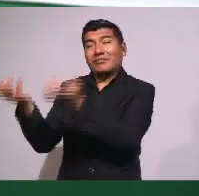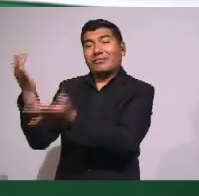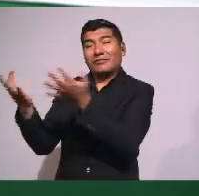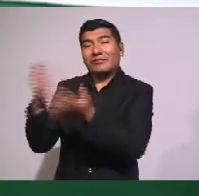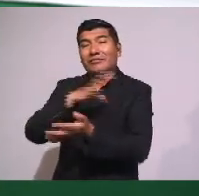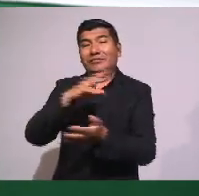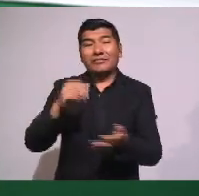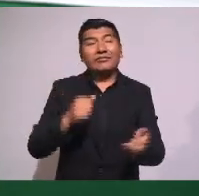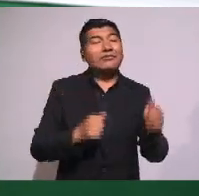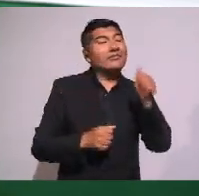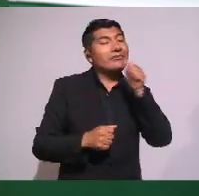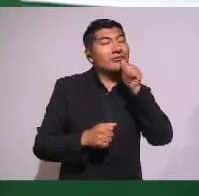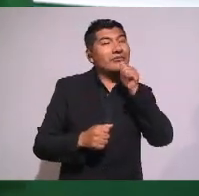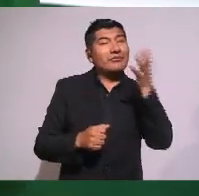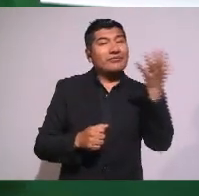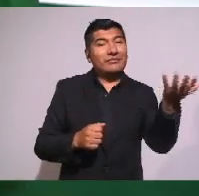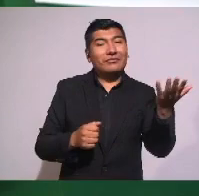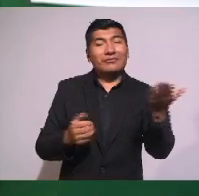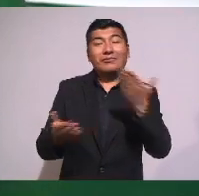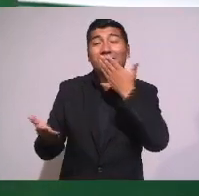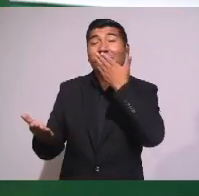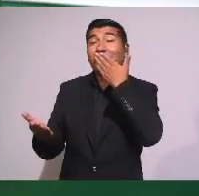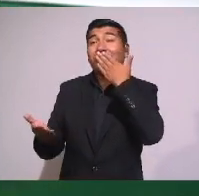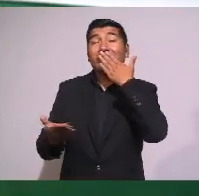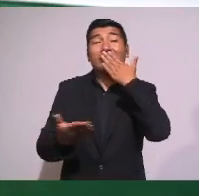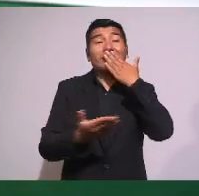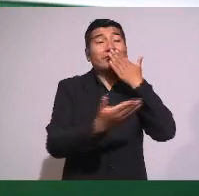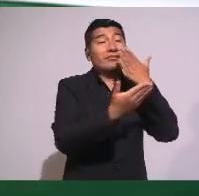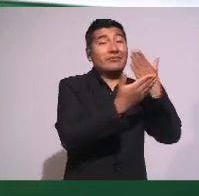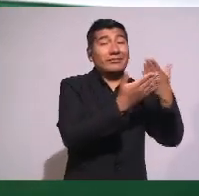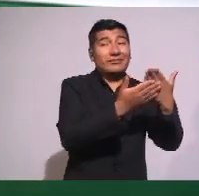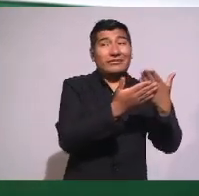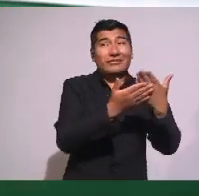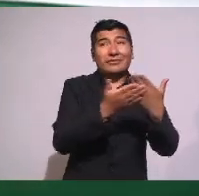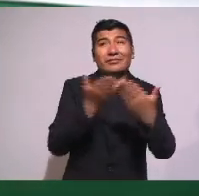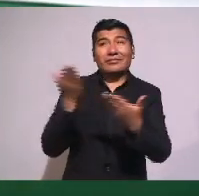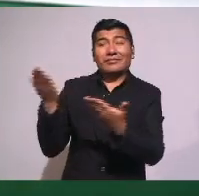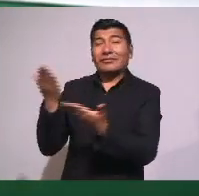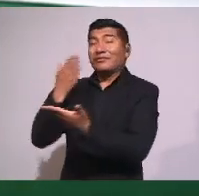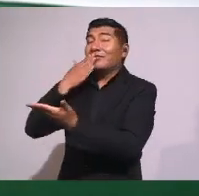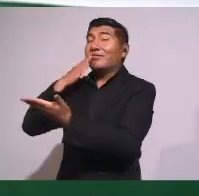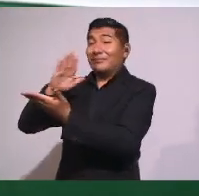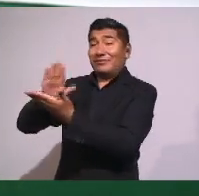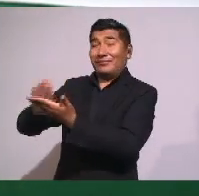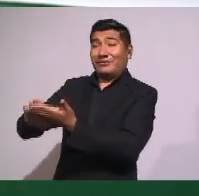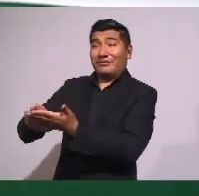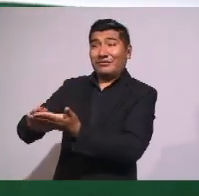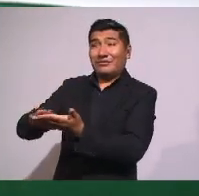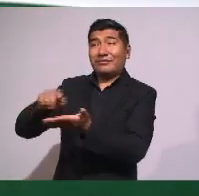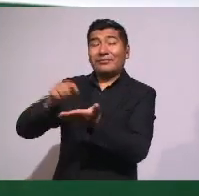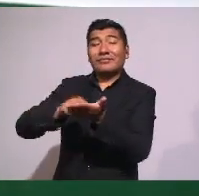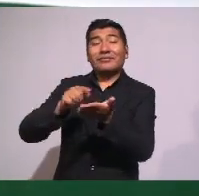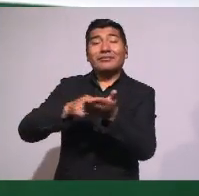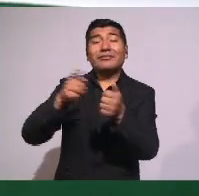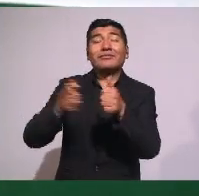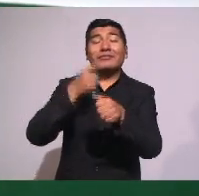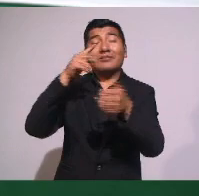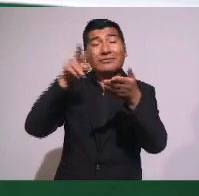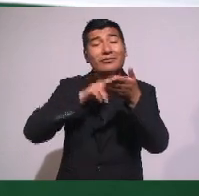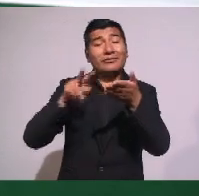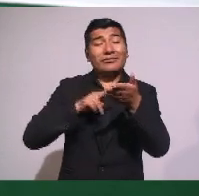agua. El bien y el mal. Y nos decía hoy la primera lectura, el libro del